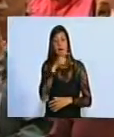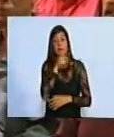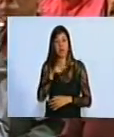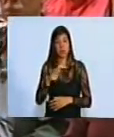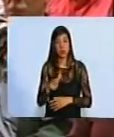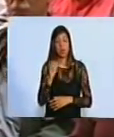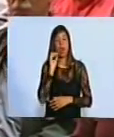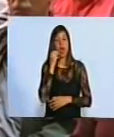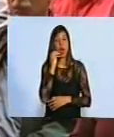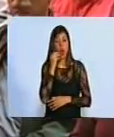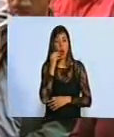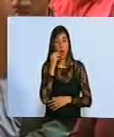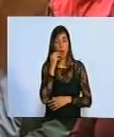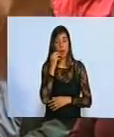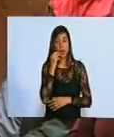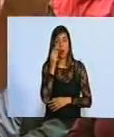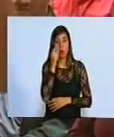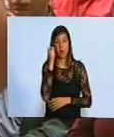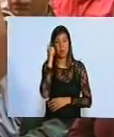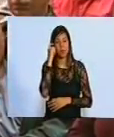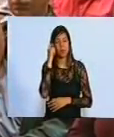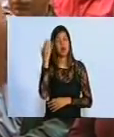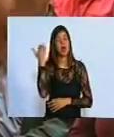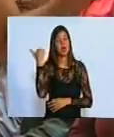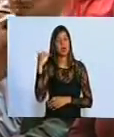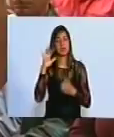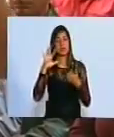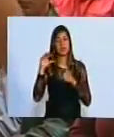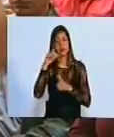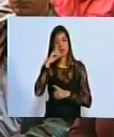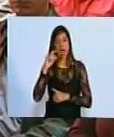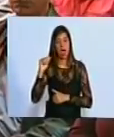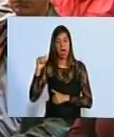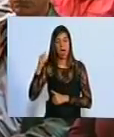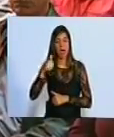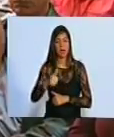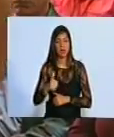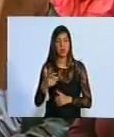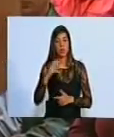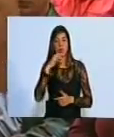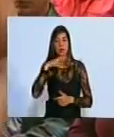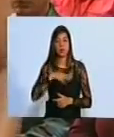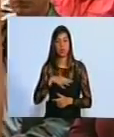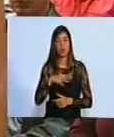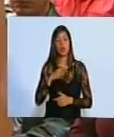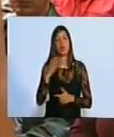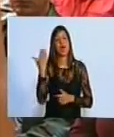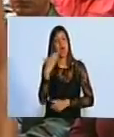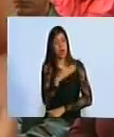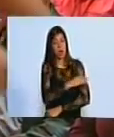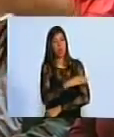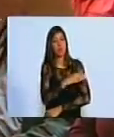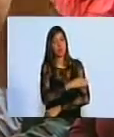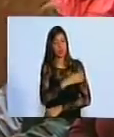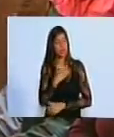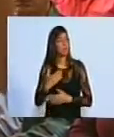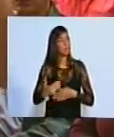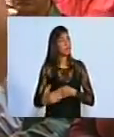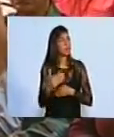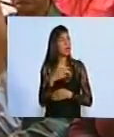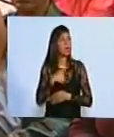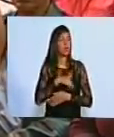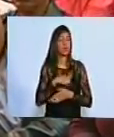hermanas jóvenes que hace 60 años y durante lo largo de la historia de la Cuarta República hemos luchado